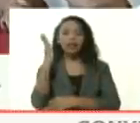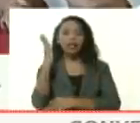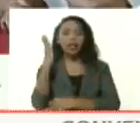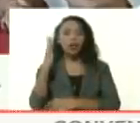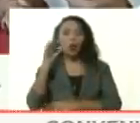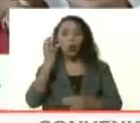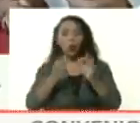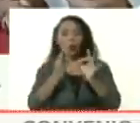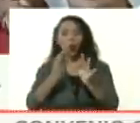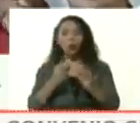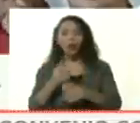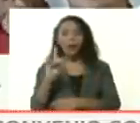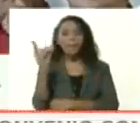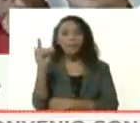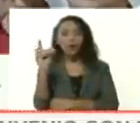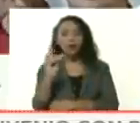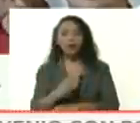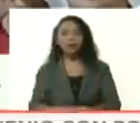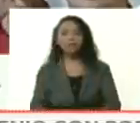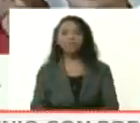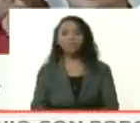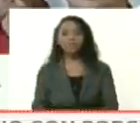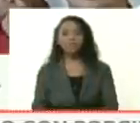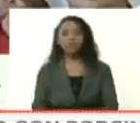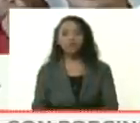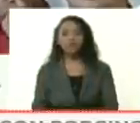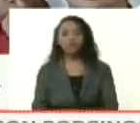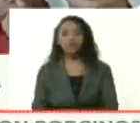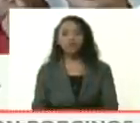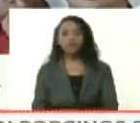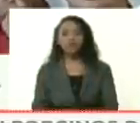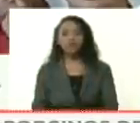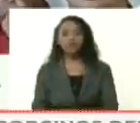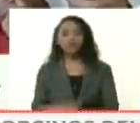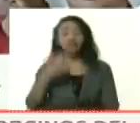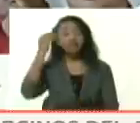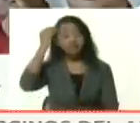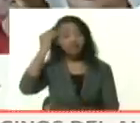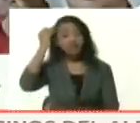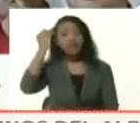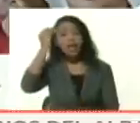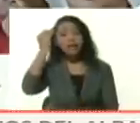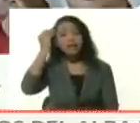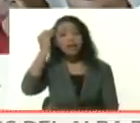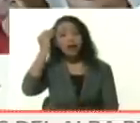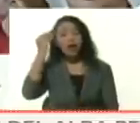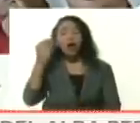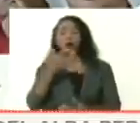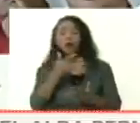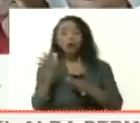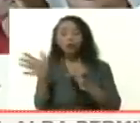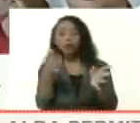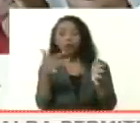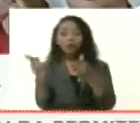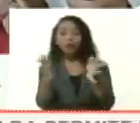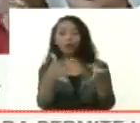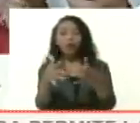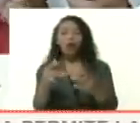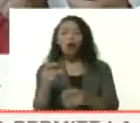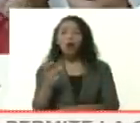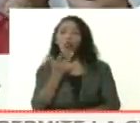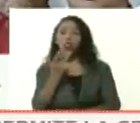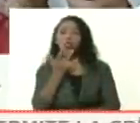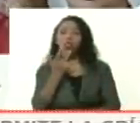está ocurriendo en Bolivia. Ah, creyeron que el tema de la brisa bolivariana era jugando. No,